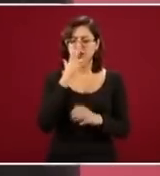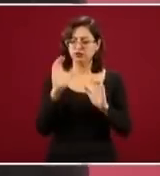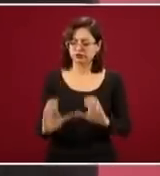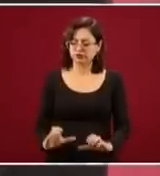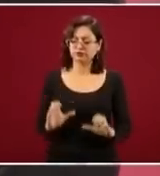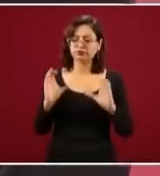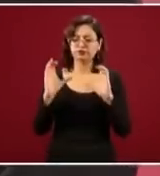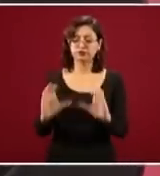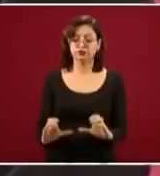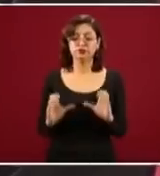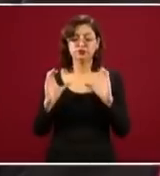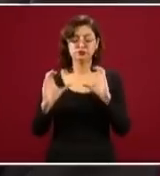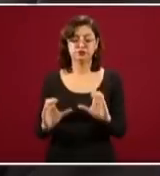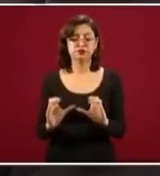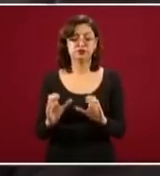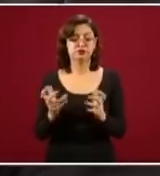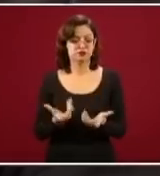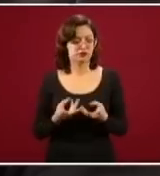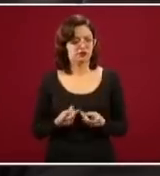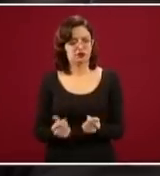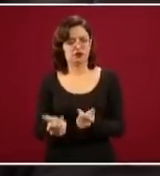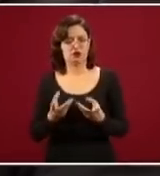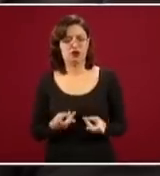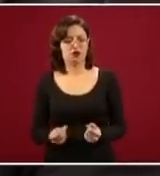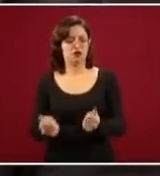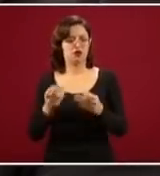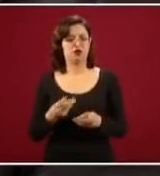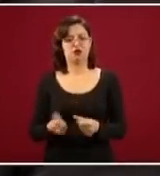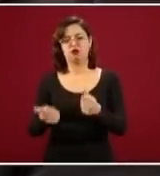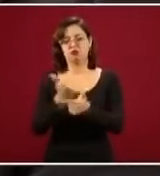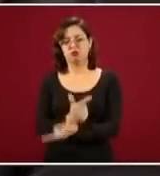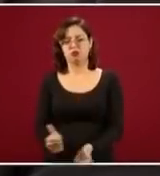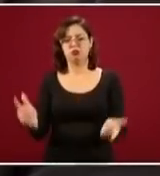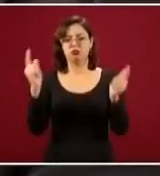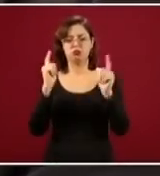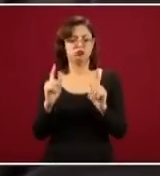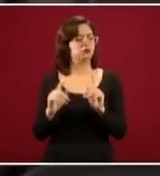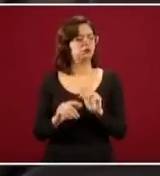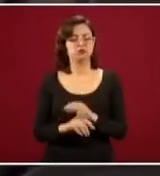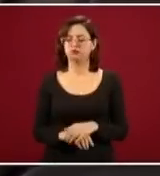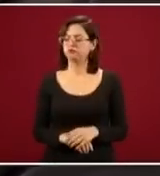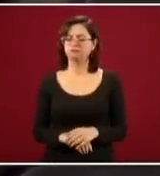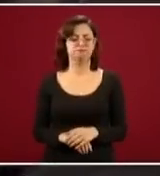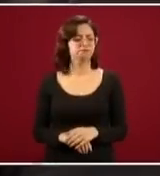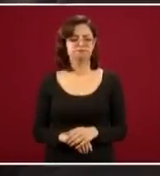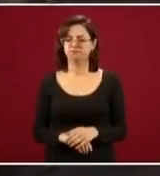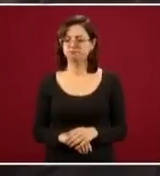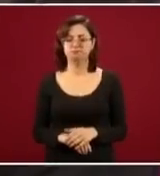para que no se use a diestra y siniestra, que no se